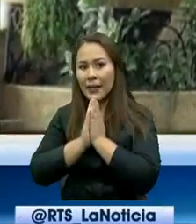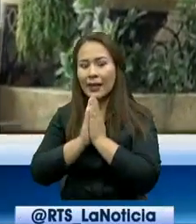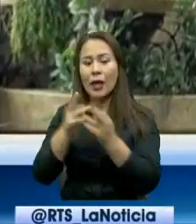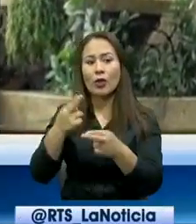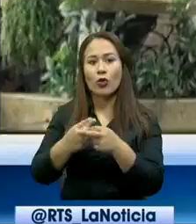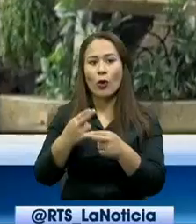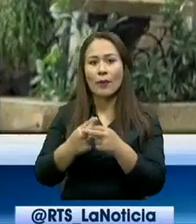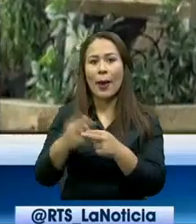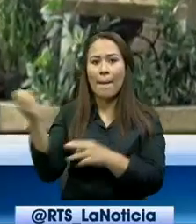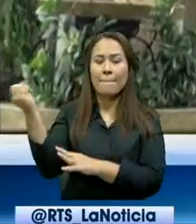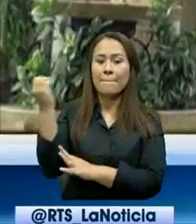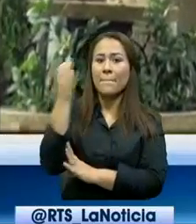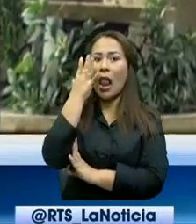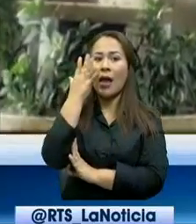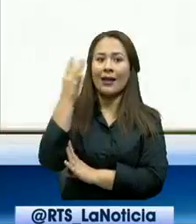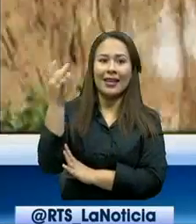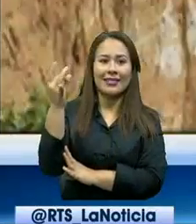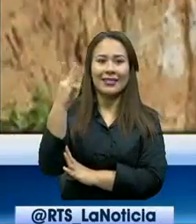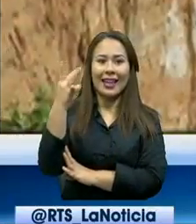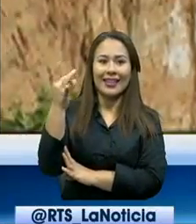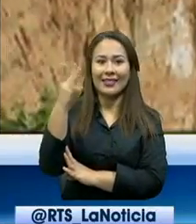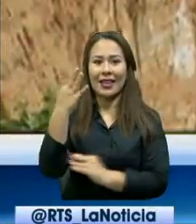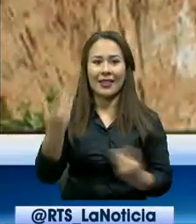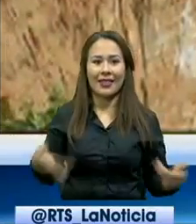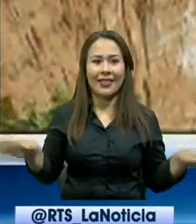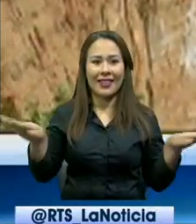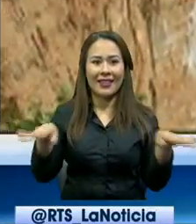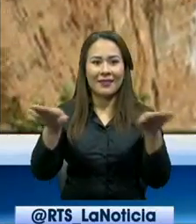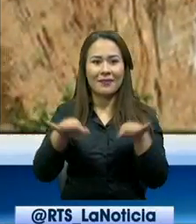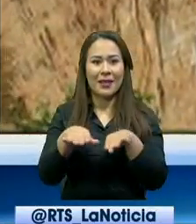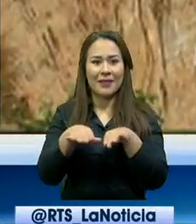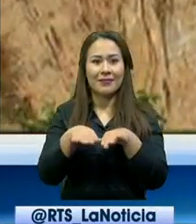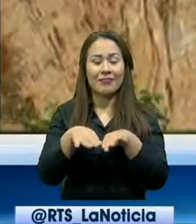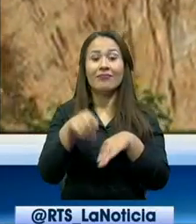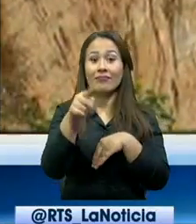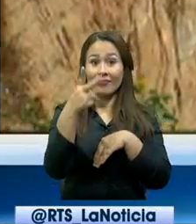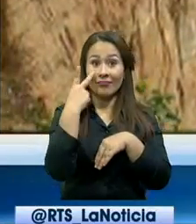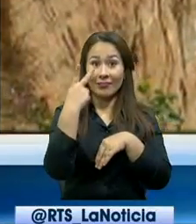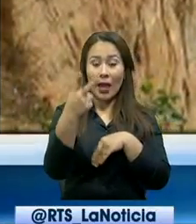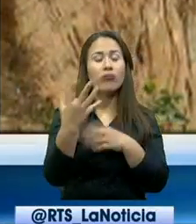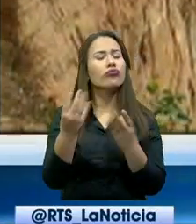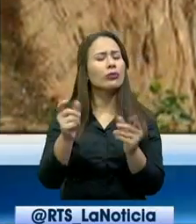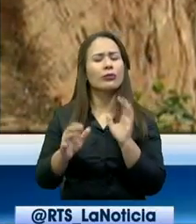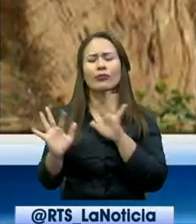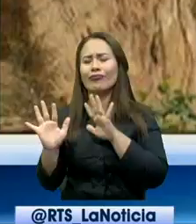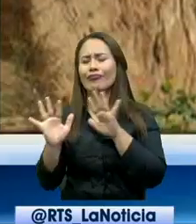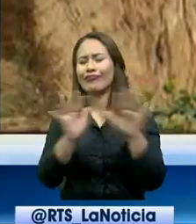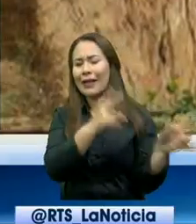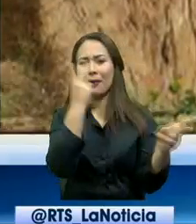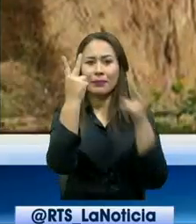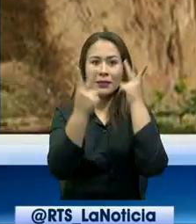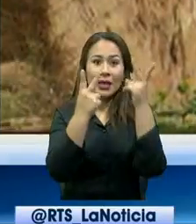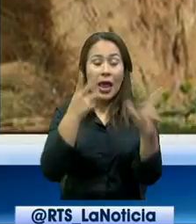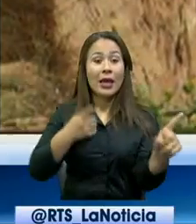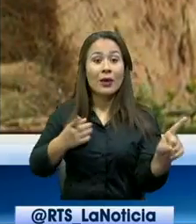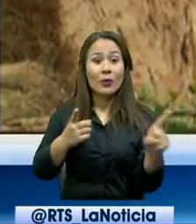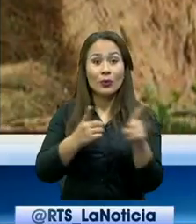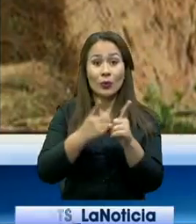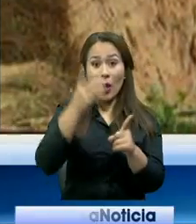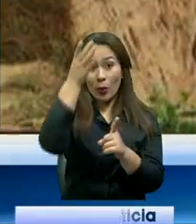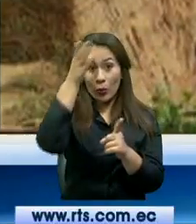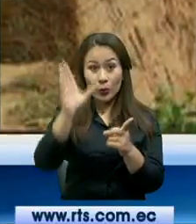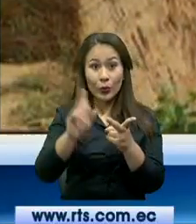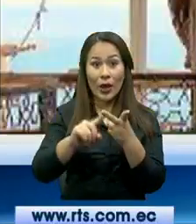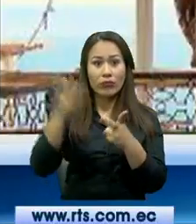título de Blanca Estrella de Mar. Sin duda, es un lugar para visitar, donde no solo encontrará cultura